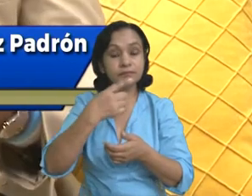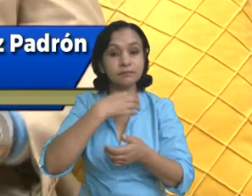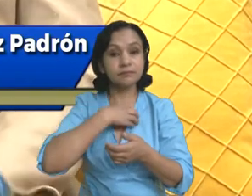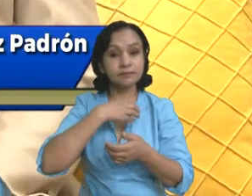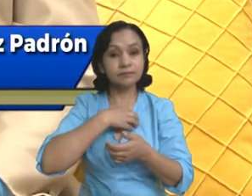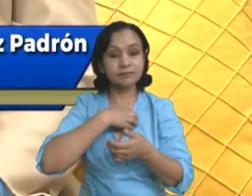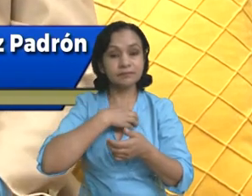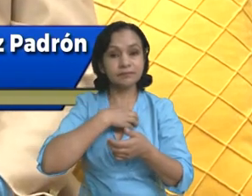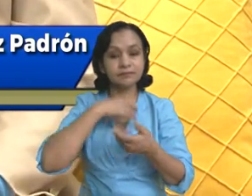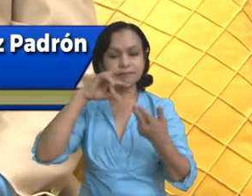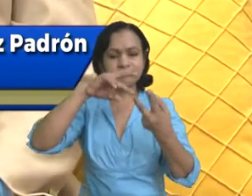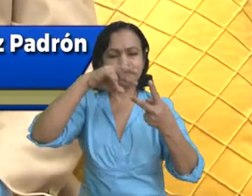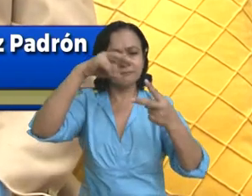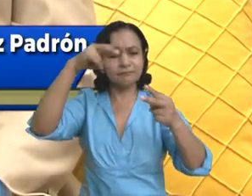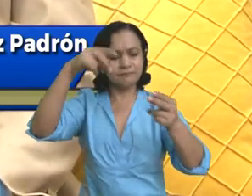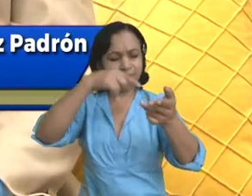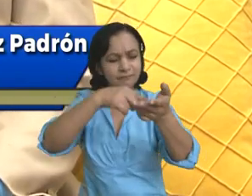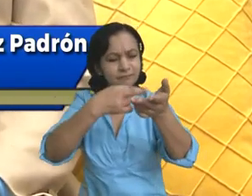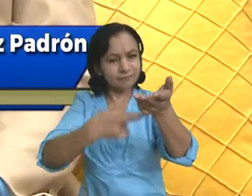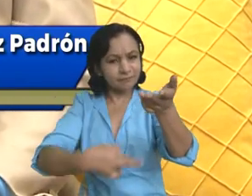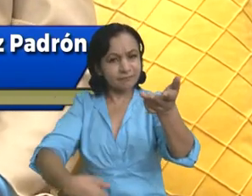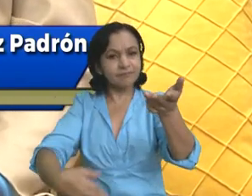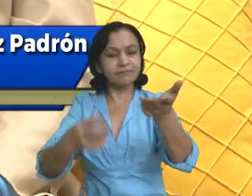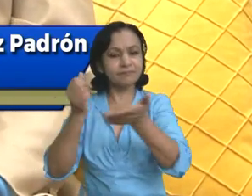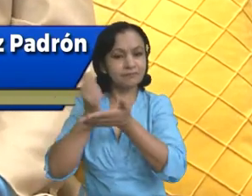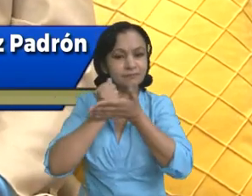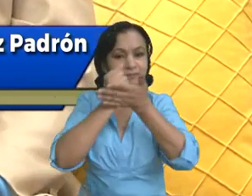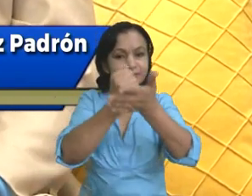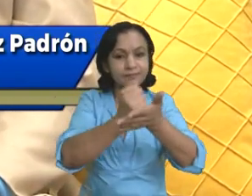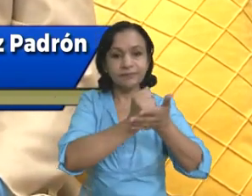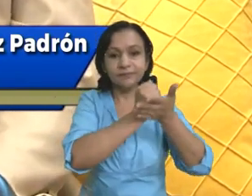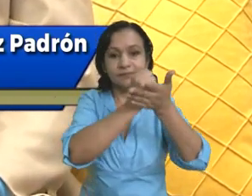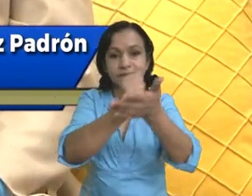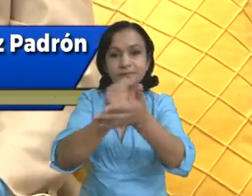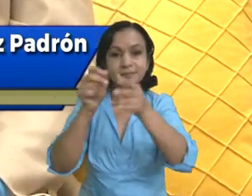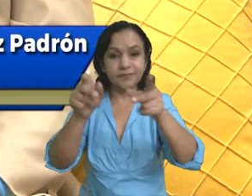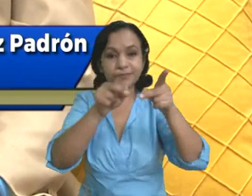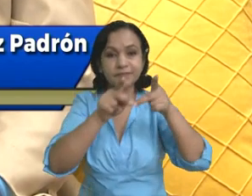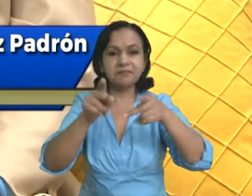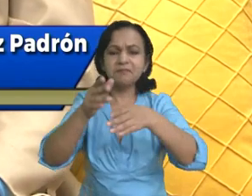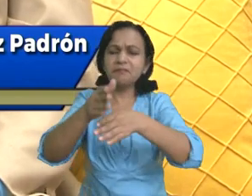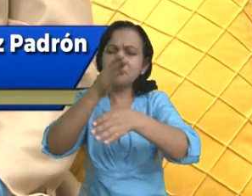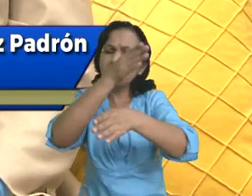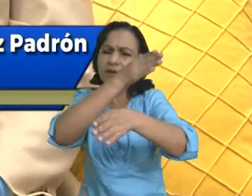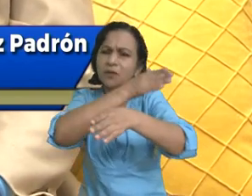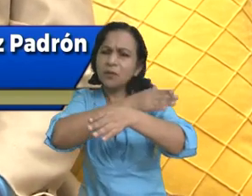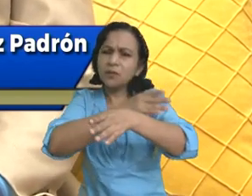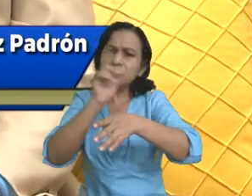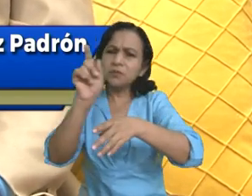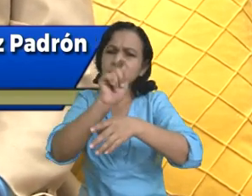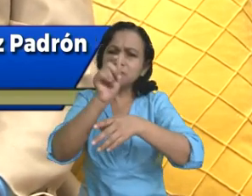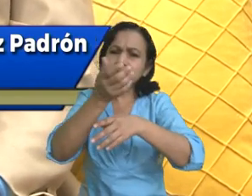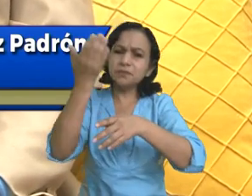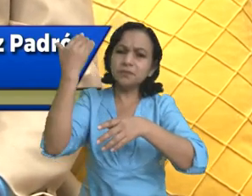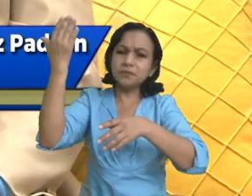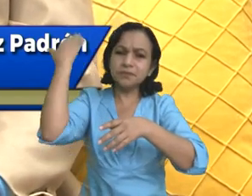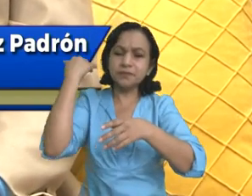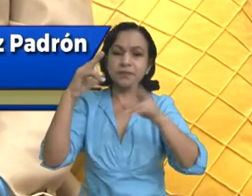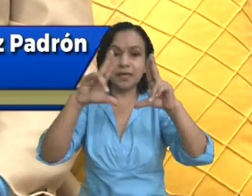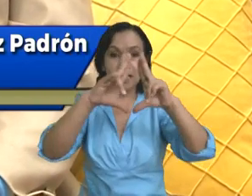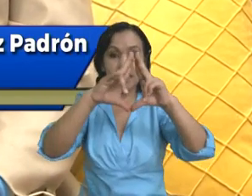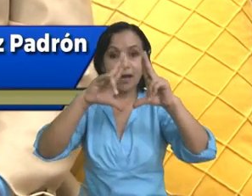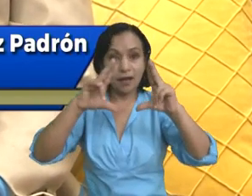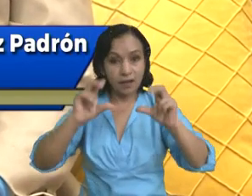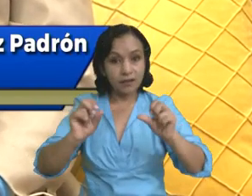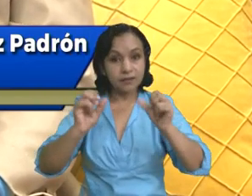ADN existe la solidaridad como parte de él, y desde tiempos remotos, es decir, lo que estamos aquí compartiendo con Nicaragua